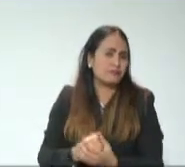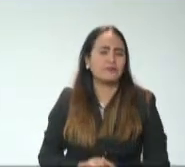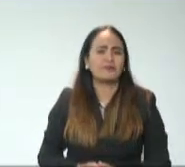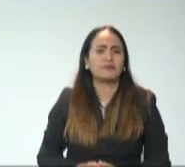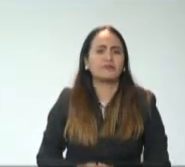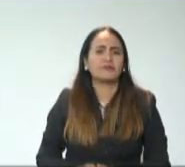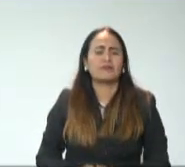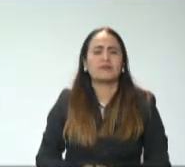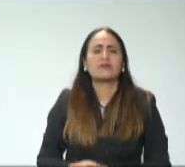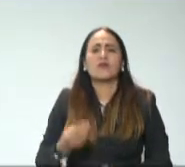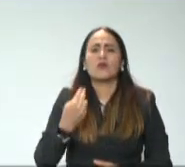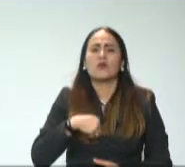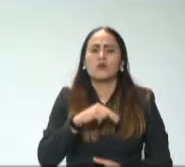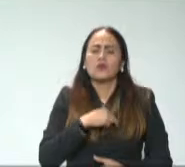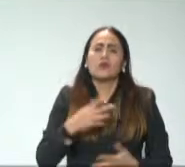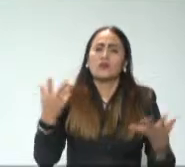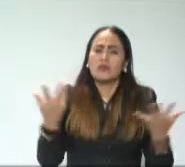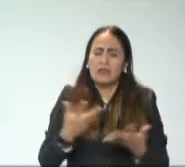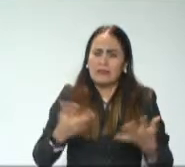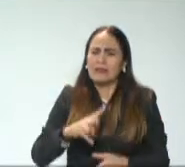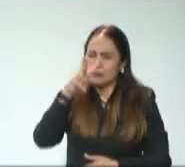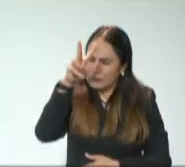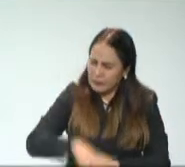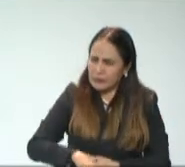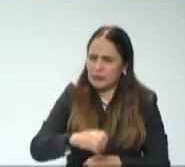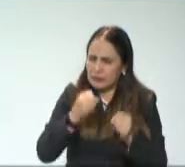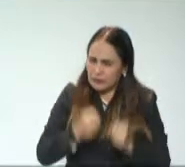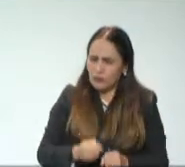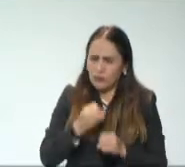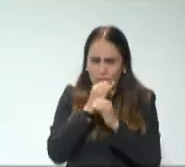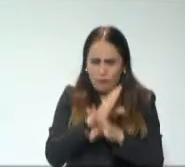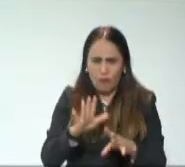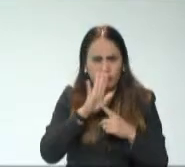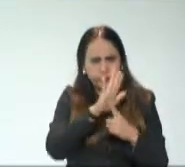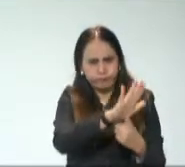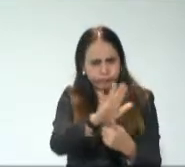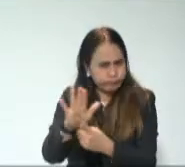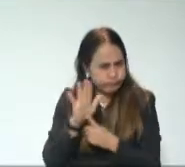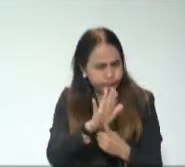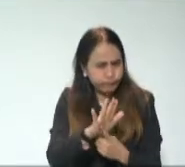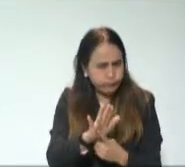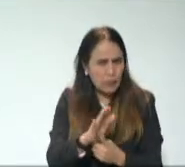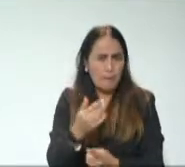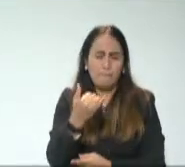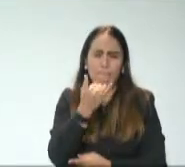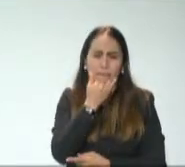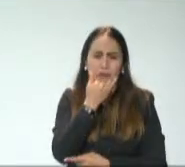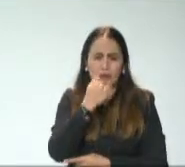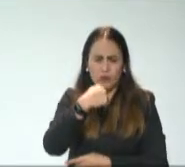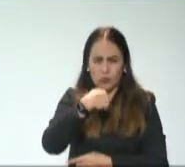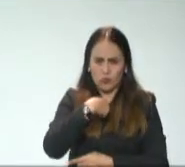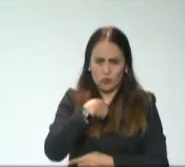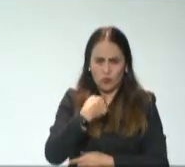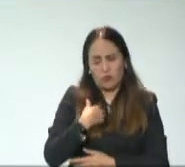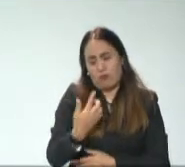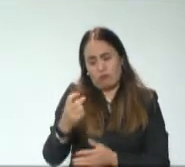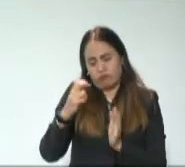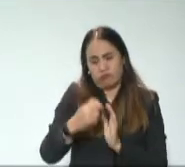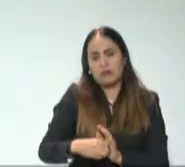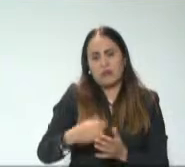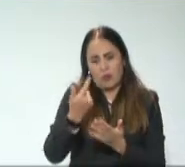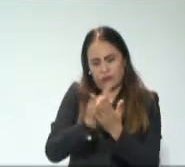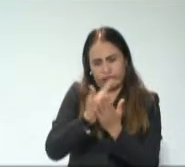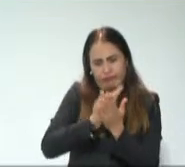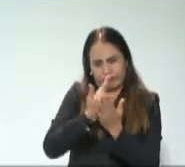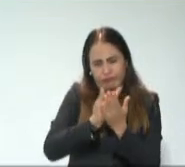para asegurar la transparencia en el otro campo que Perdón por mi deformación profesional pero como contadora